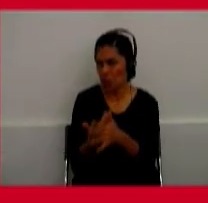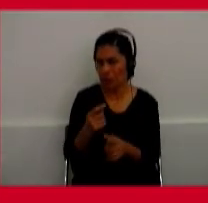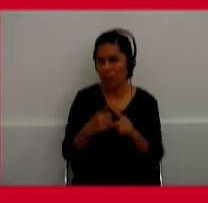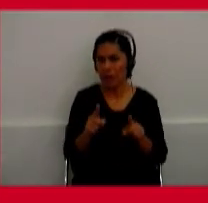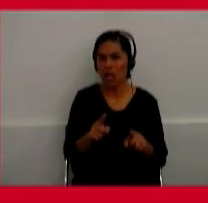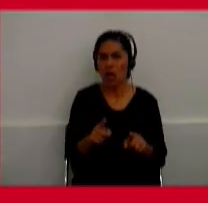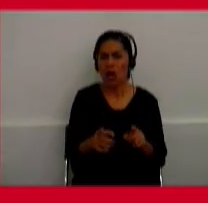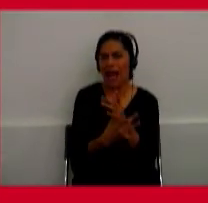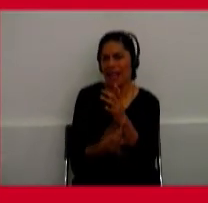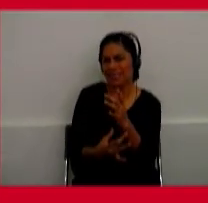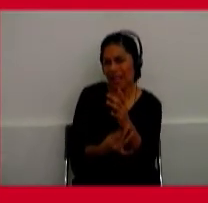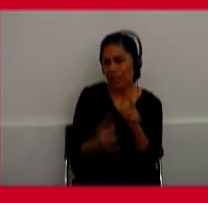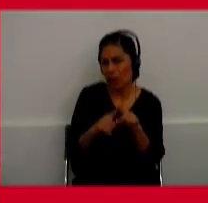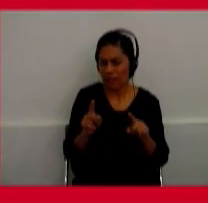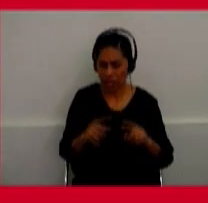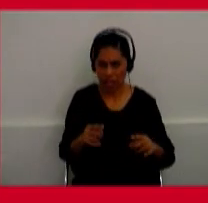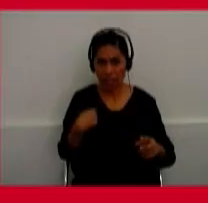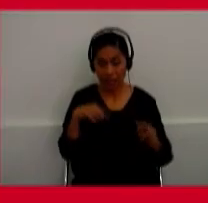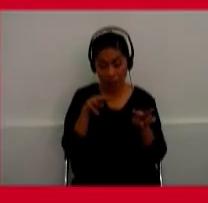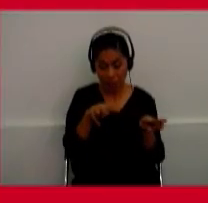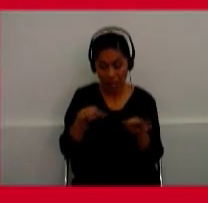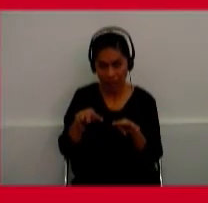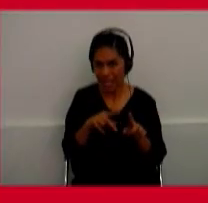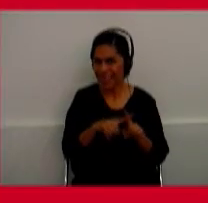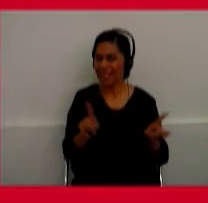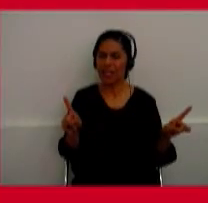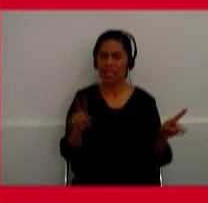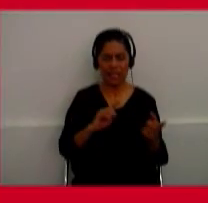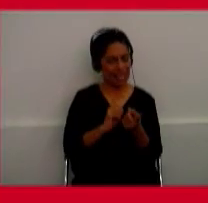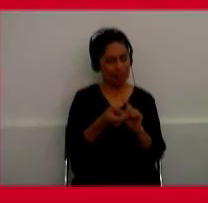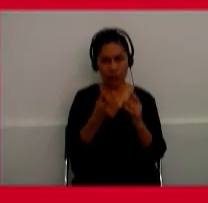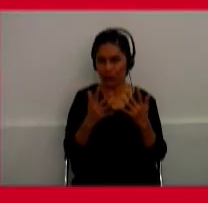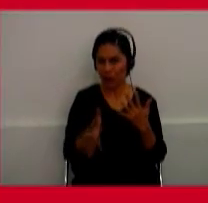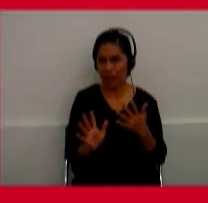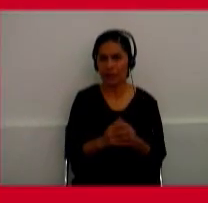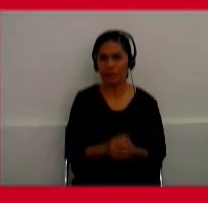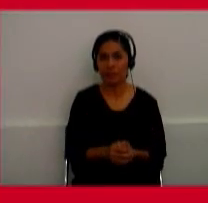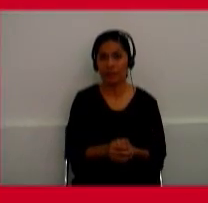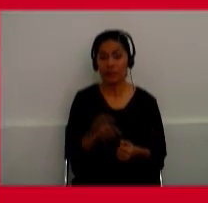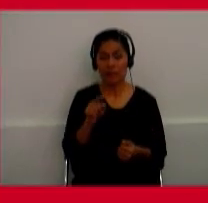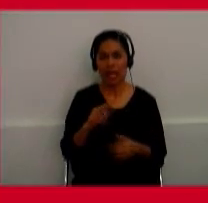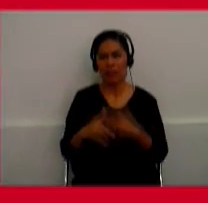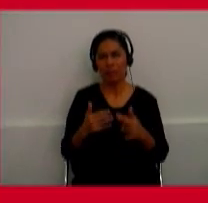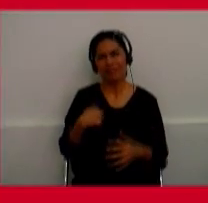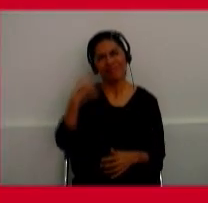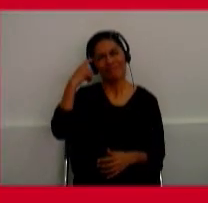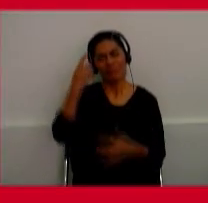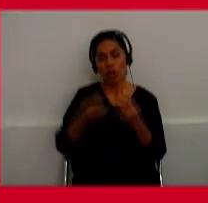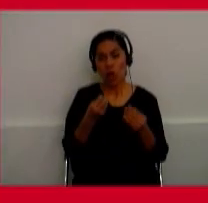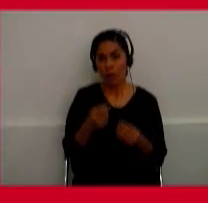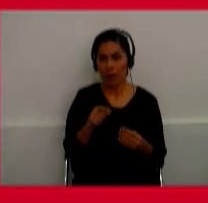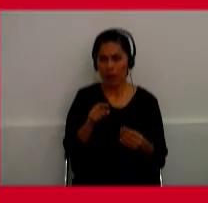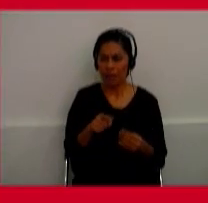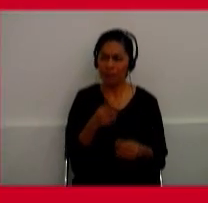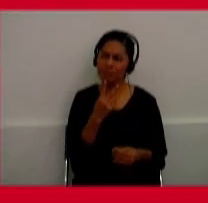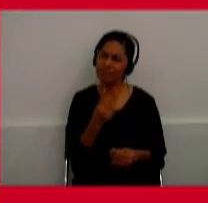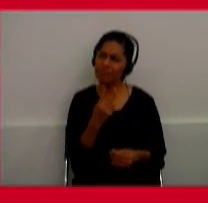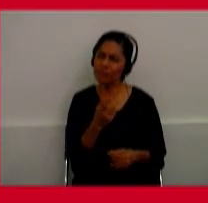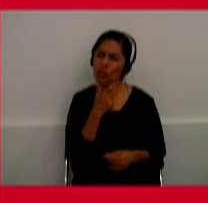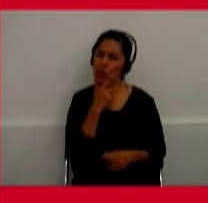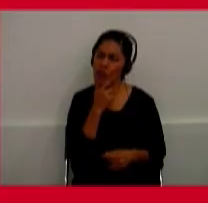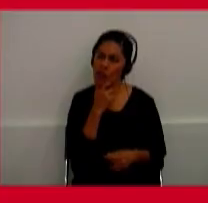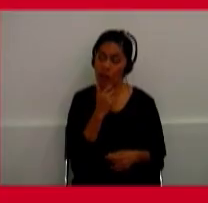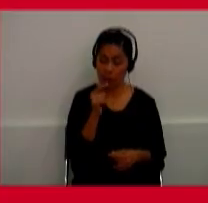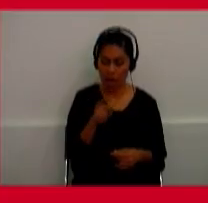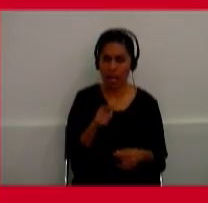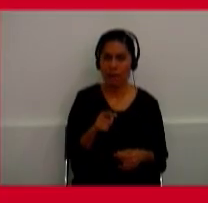cambiado, por lo tanto las condiciones de monitoreo también. Entonces, planteamos el problema desde el punto de vista de la analítica, ¿no? Vamos a modelar